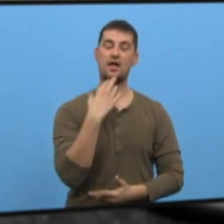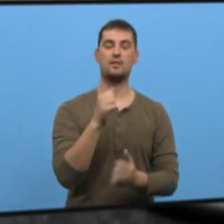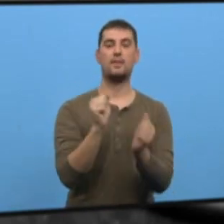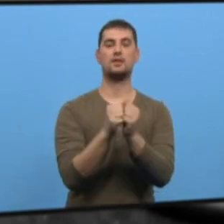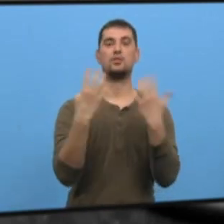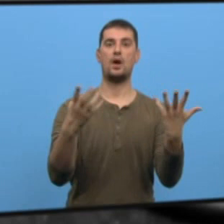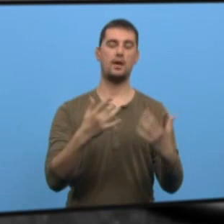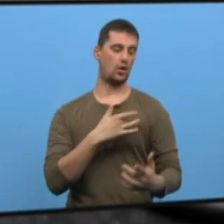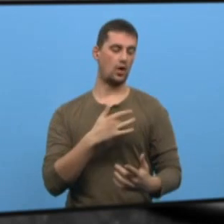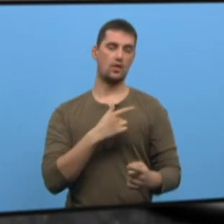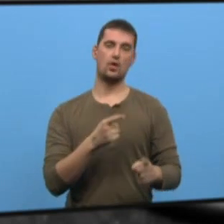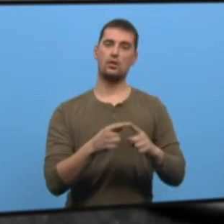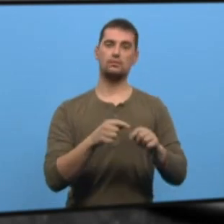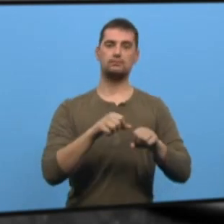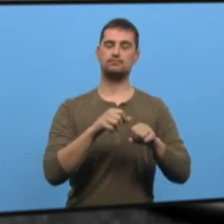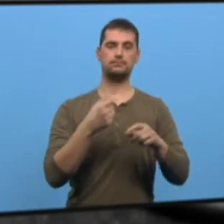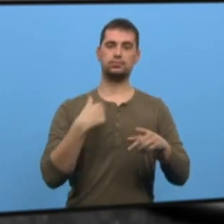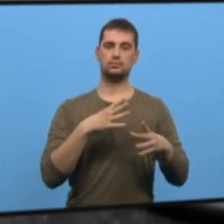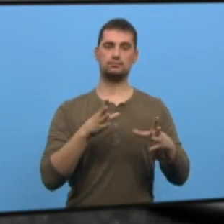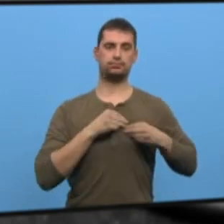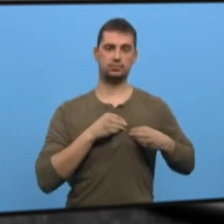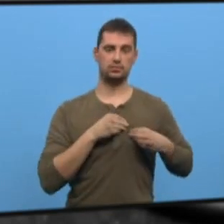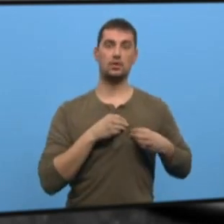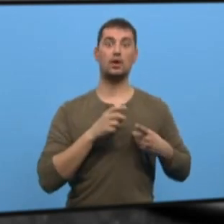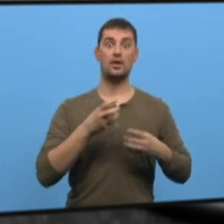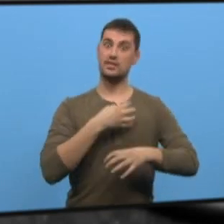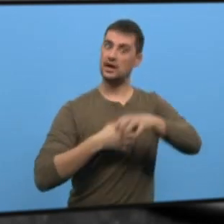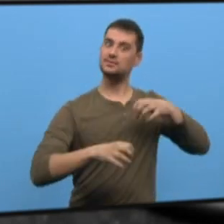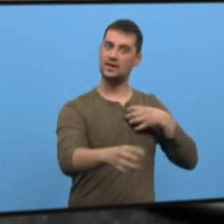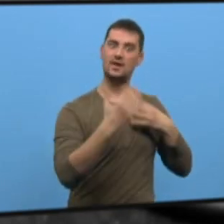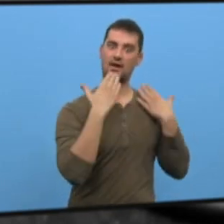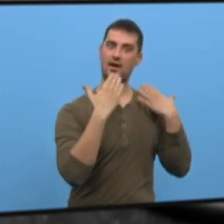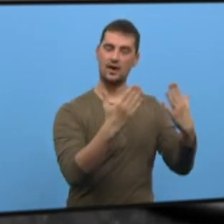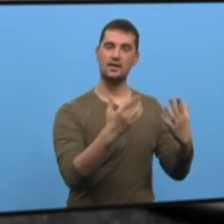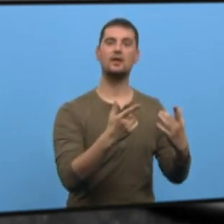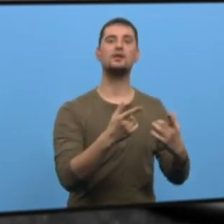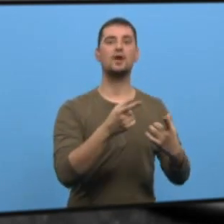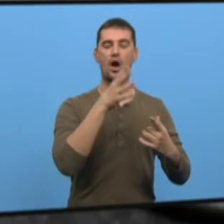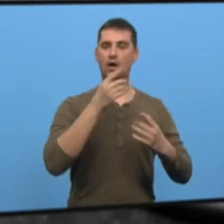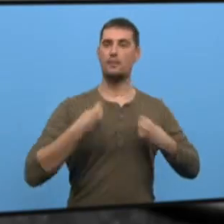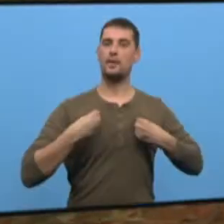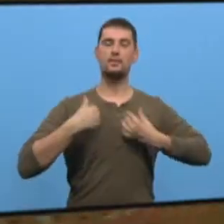de funcionar un trasplante devol a vida cran que aproveita de